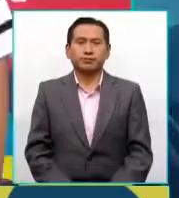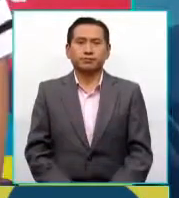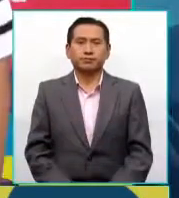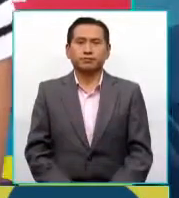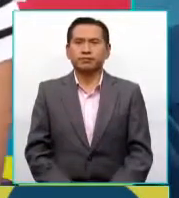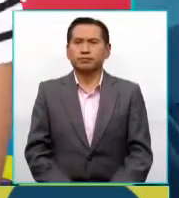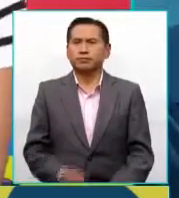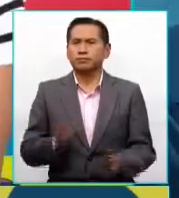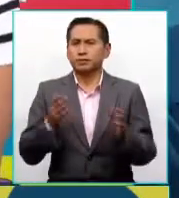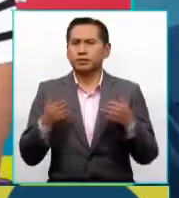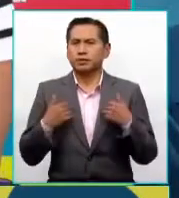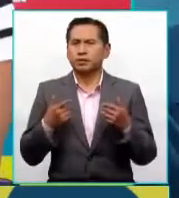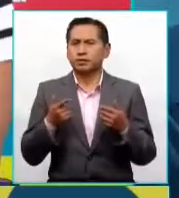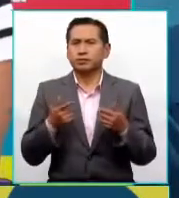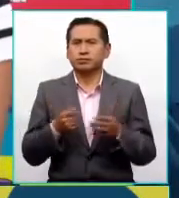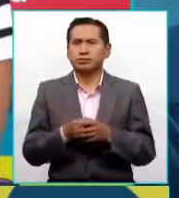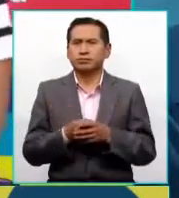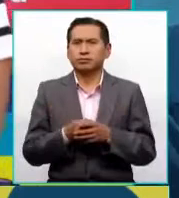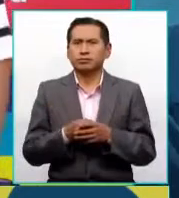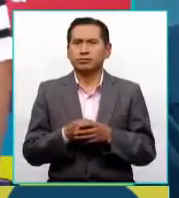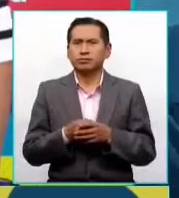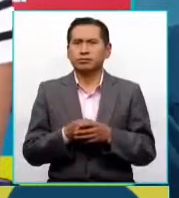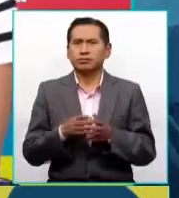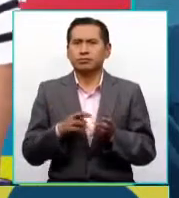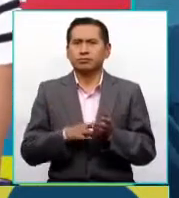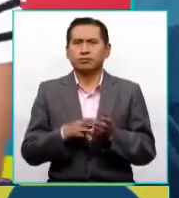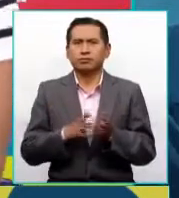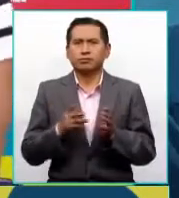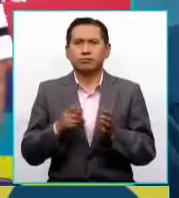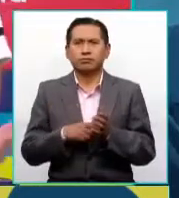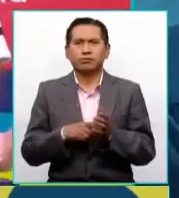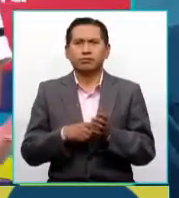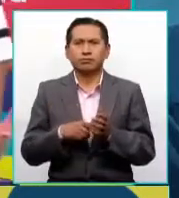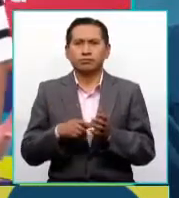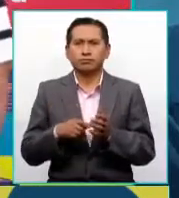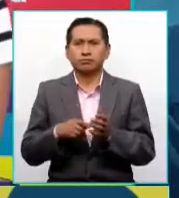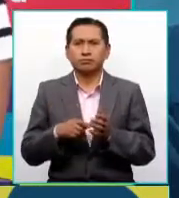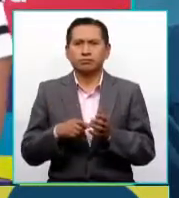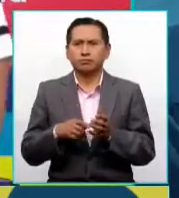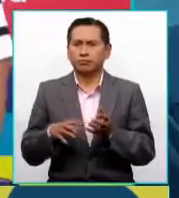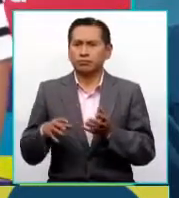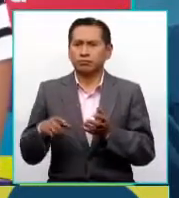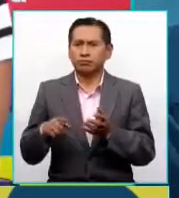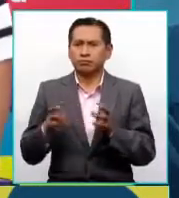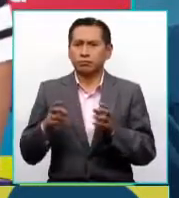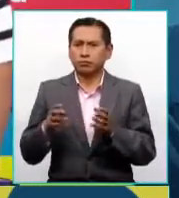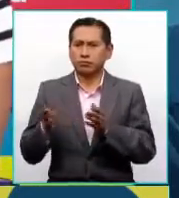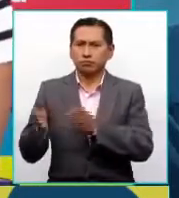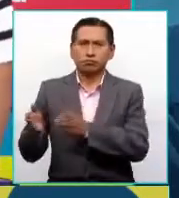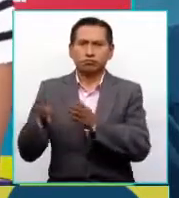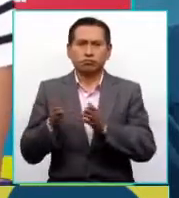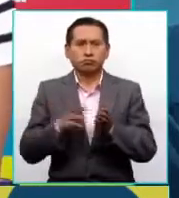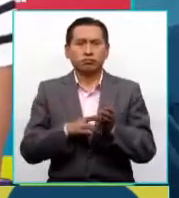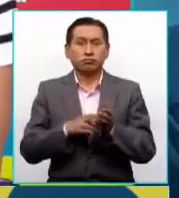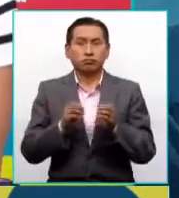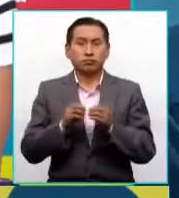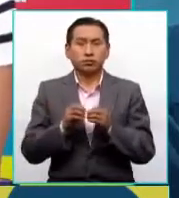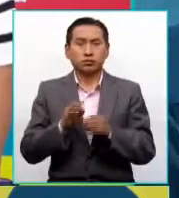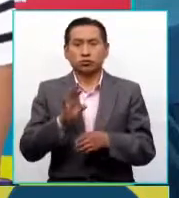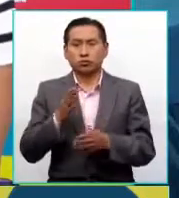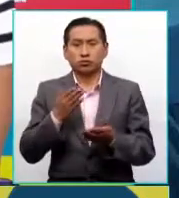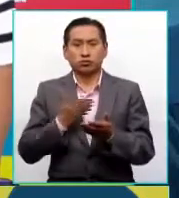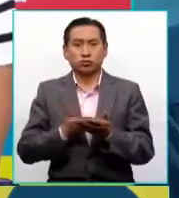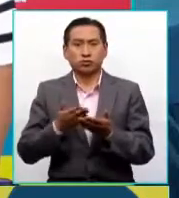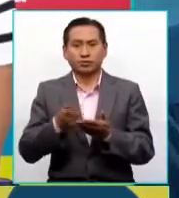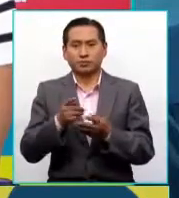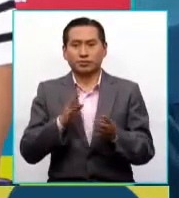de, vamos a llamarle así, digamos, contaminación de un espacio a otro, porque como parte de la propuesta